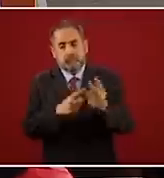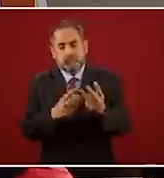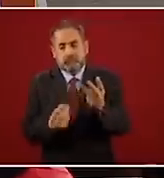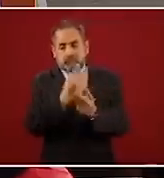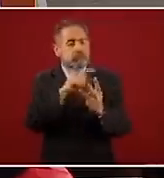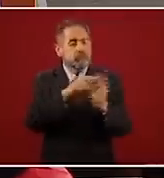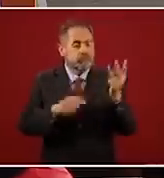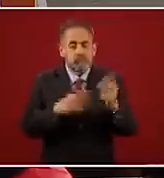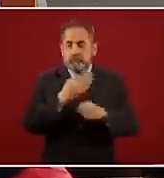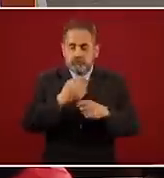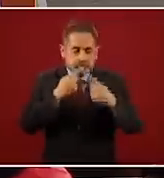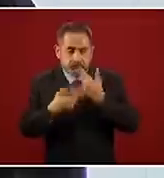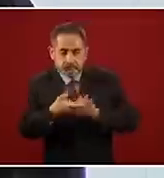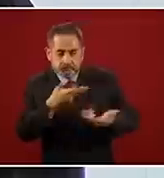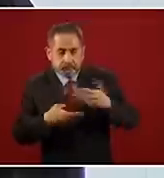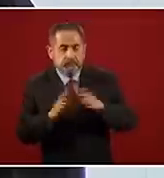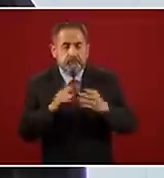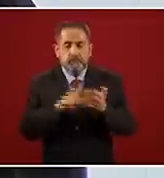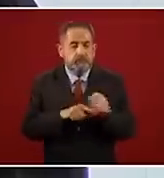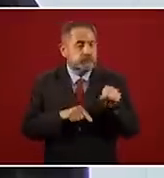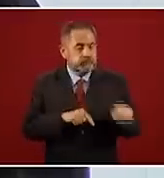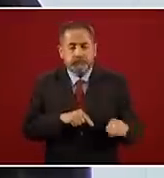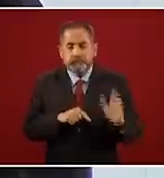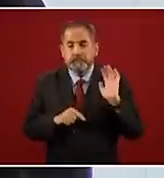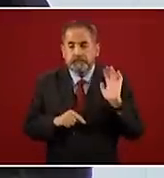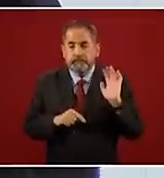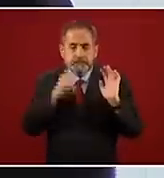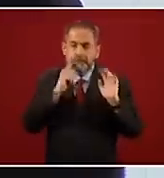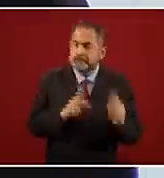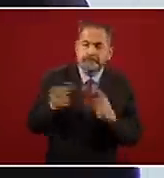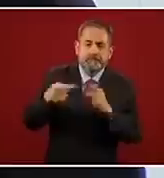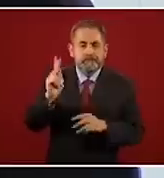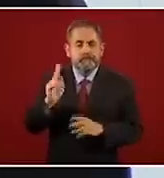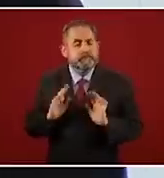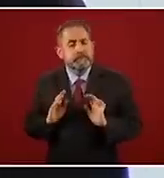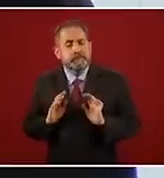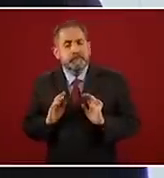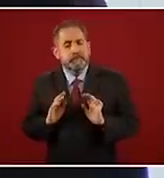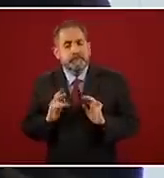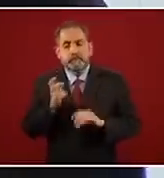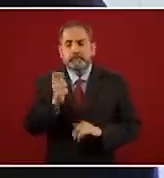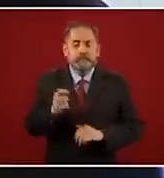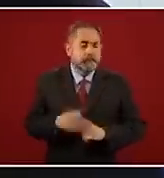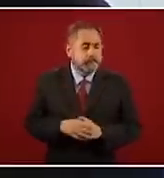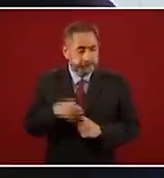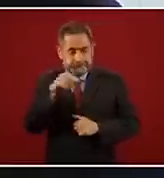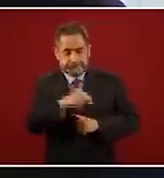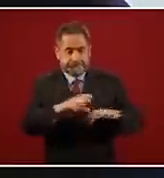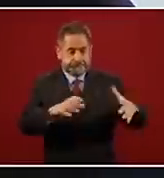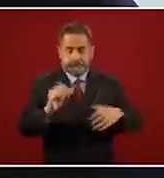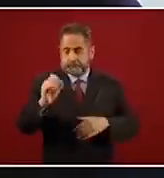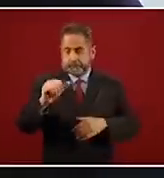está negociando su participación en ese campo para la venta, pero bueno, independientemente de eso, este campo